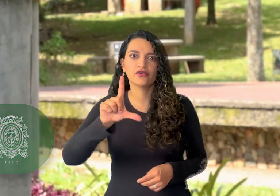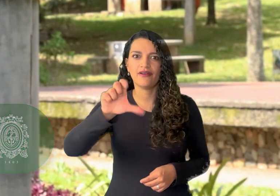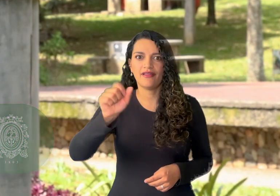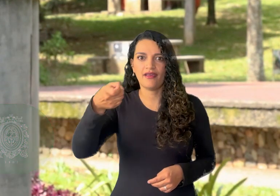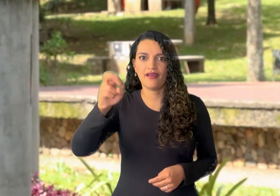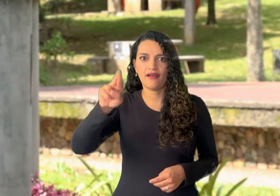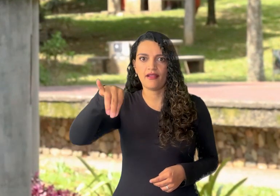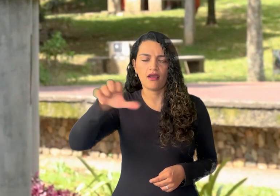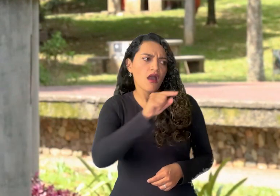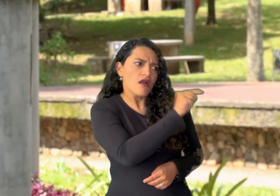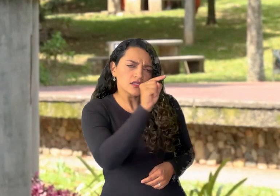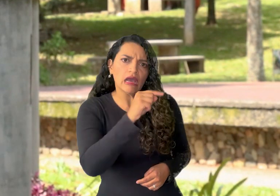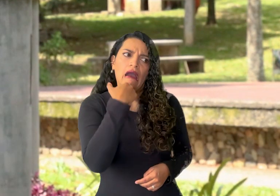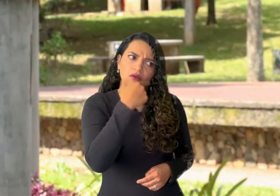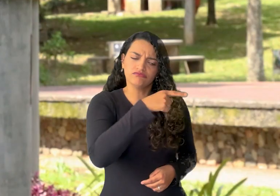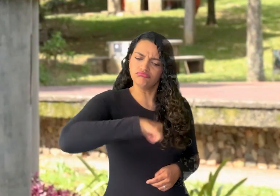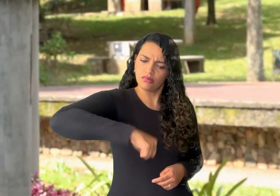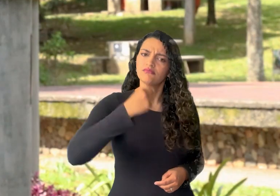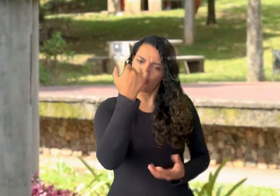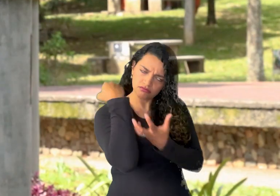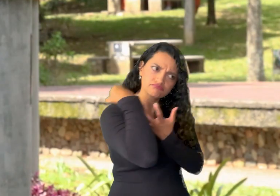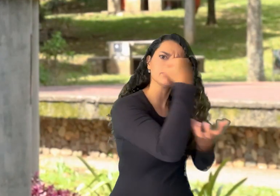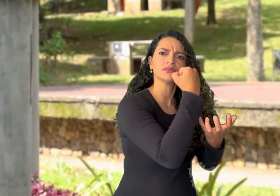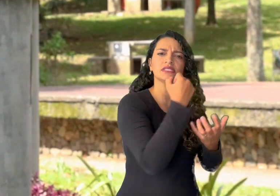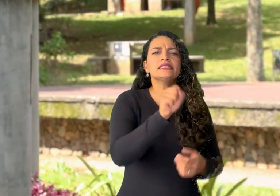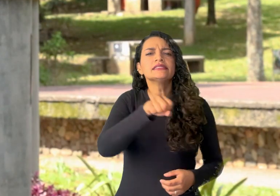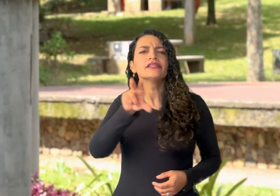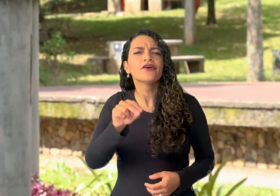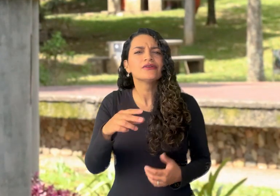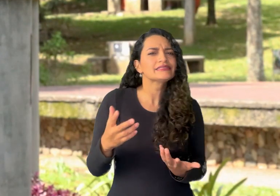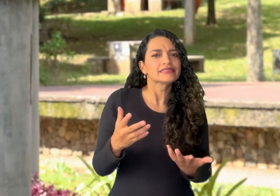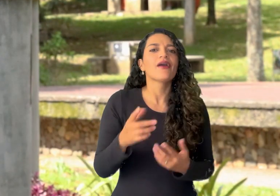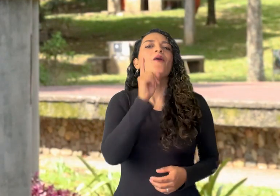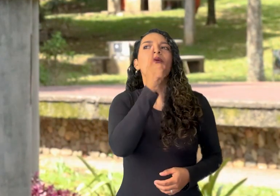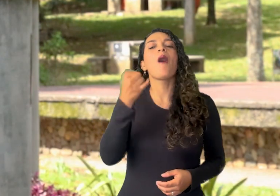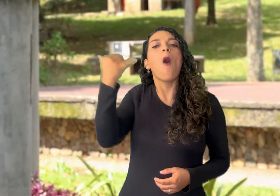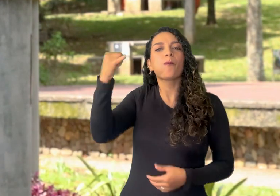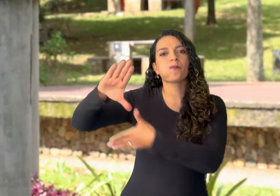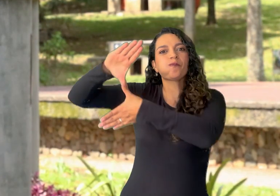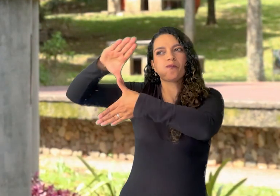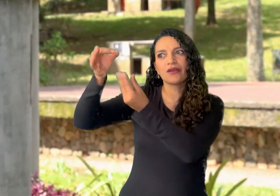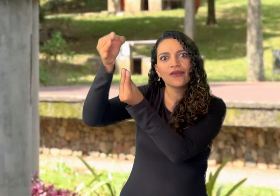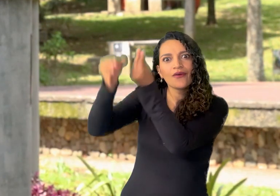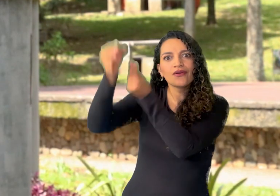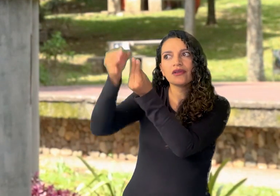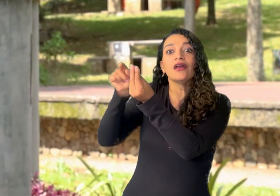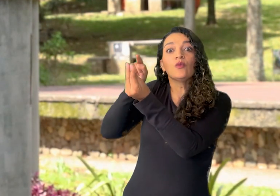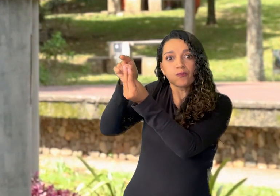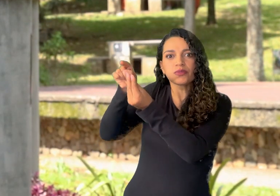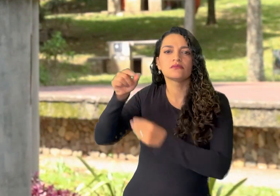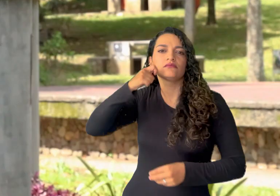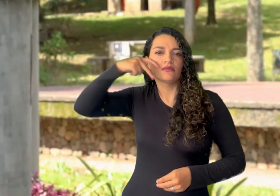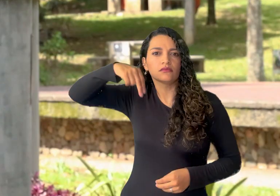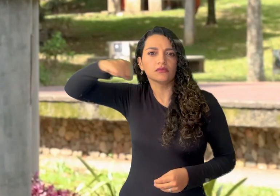en Ituango, Antioquia, tenían derecho a una reparación económica, o si este derecho lo habían perdido debido a que el caso había sido decidido por